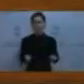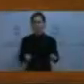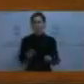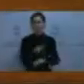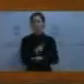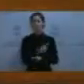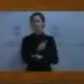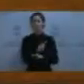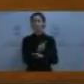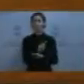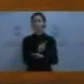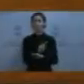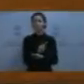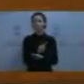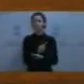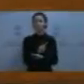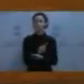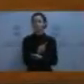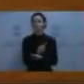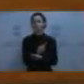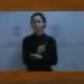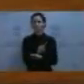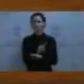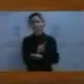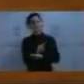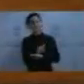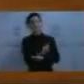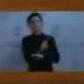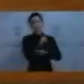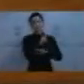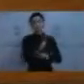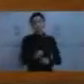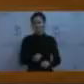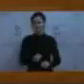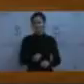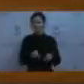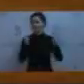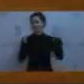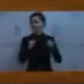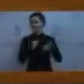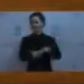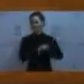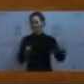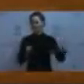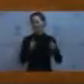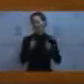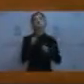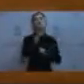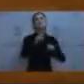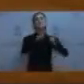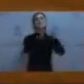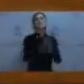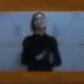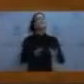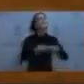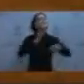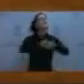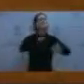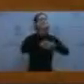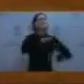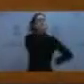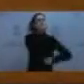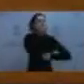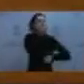horas ni hay horas, ni hay una prohibición que les llamen a su casa a las 11 de la noche para contar un